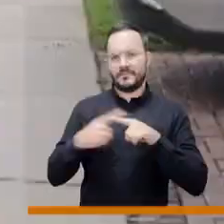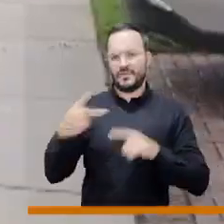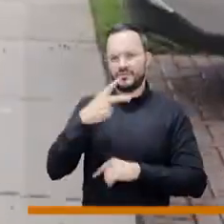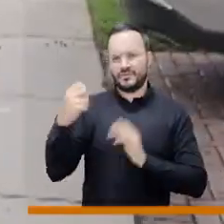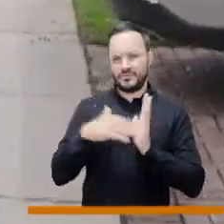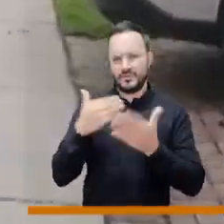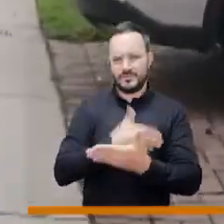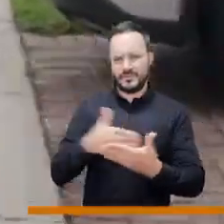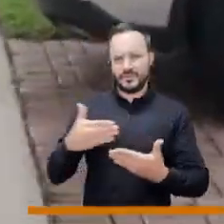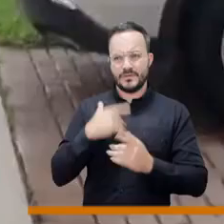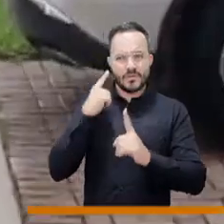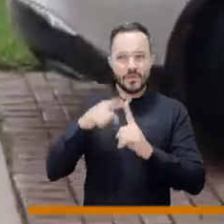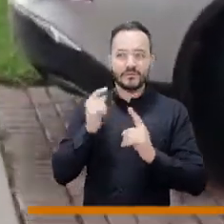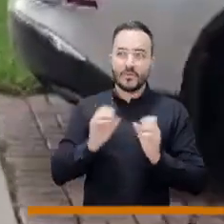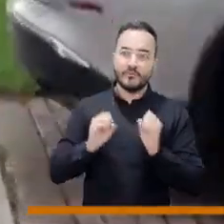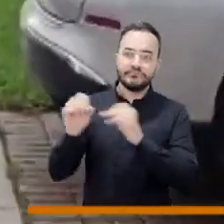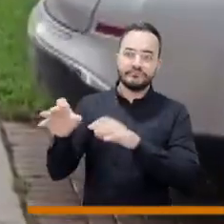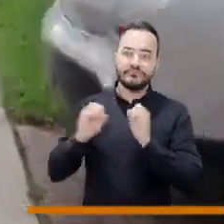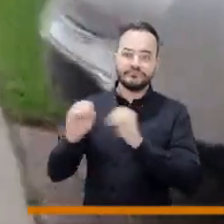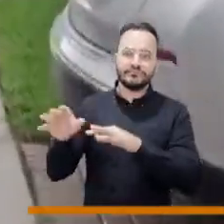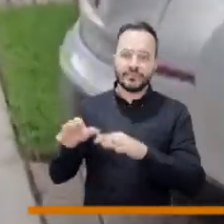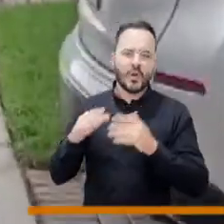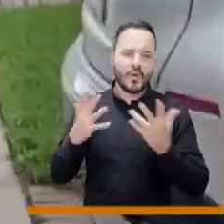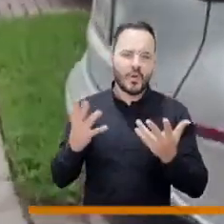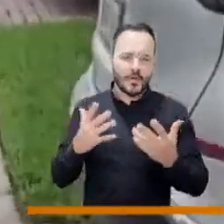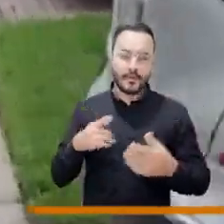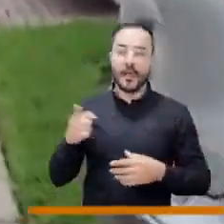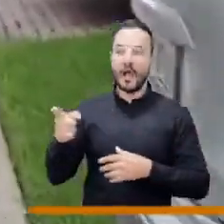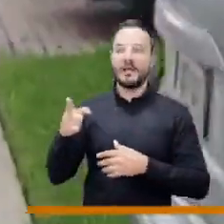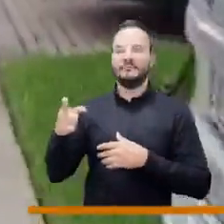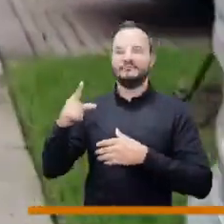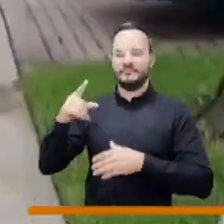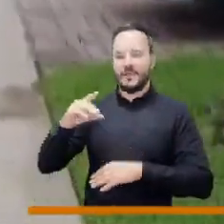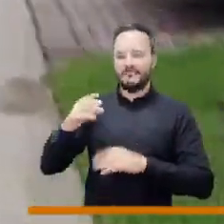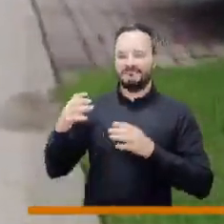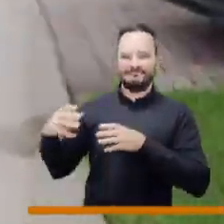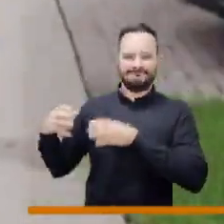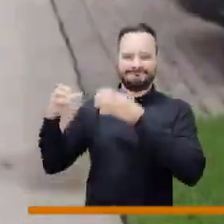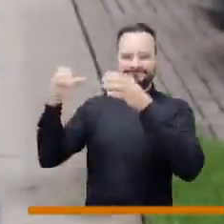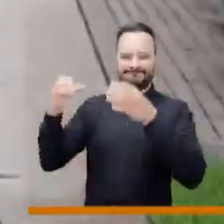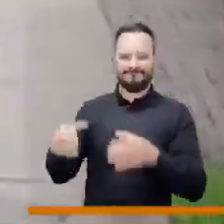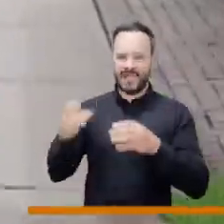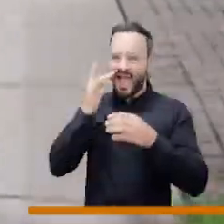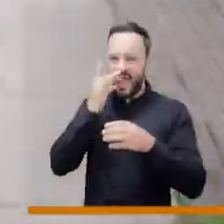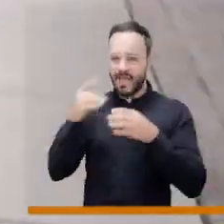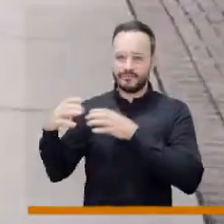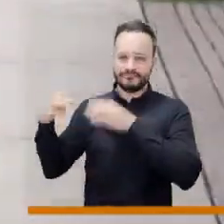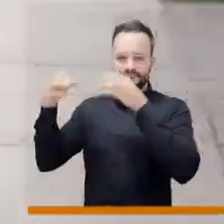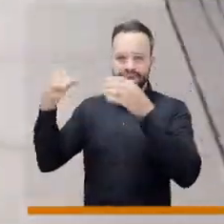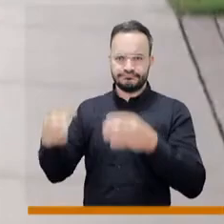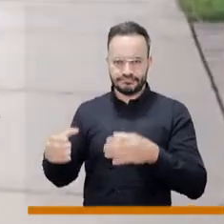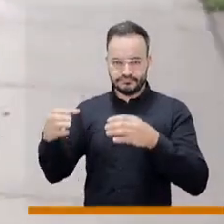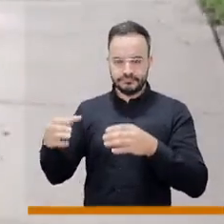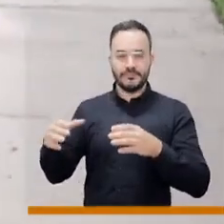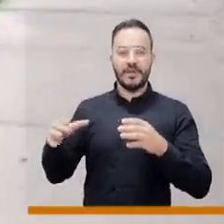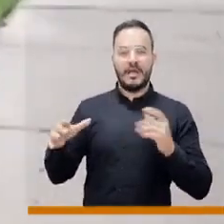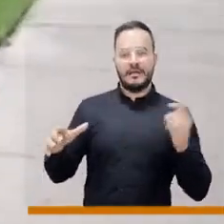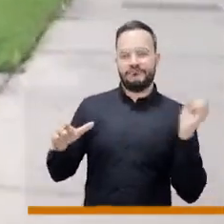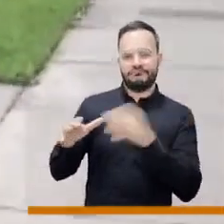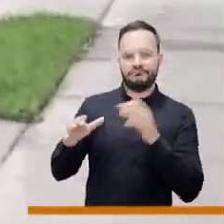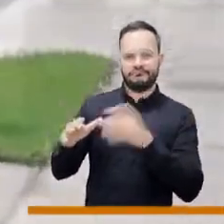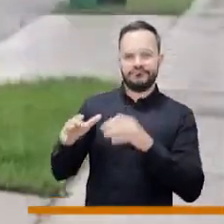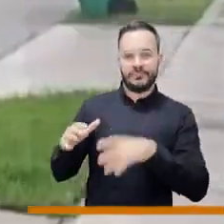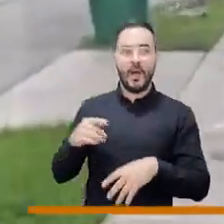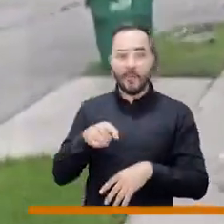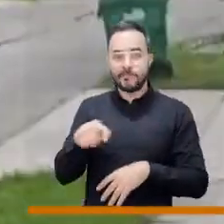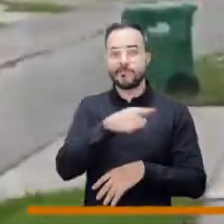millones de pesos para el cargue lateral, que consiste en implementar unos contenedores metálicos y traer a la ciudad unos carros que tienen el